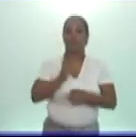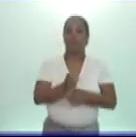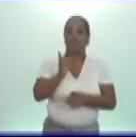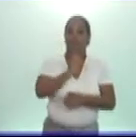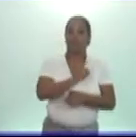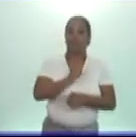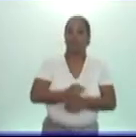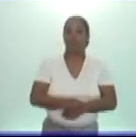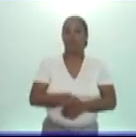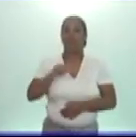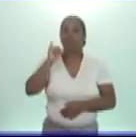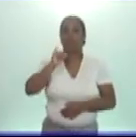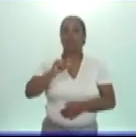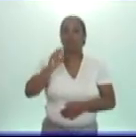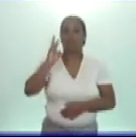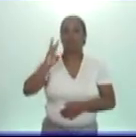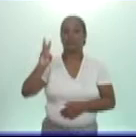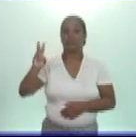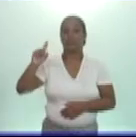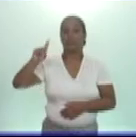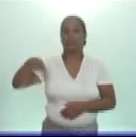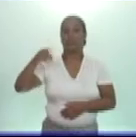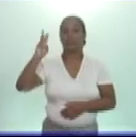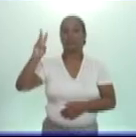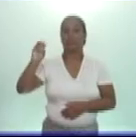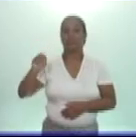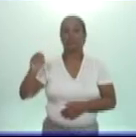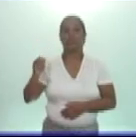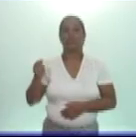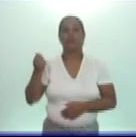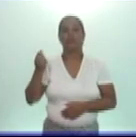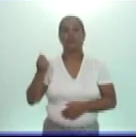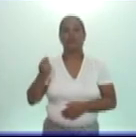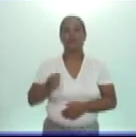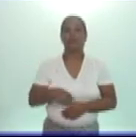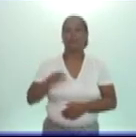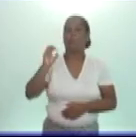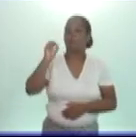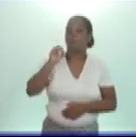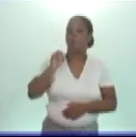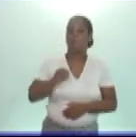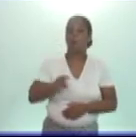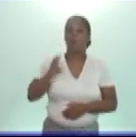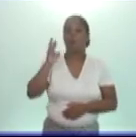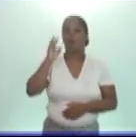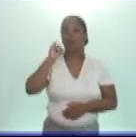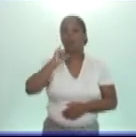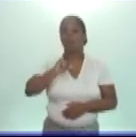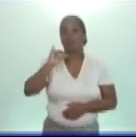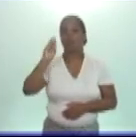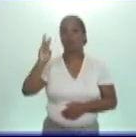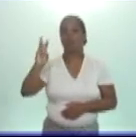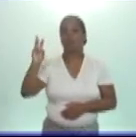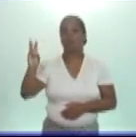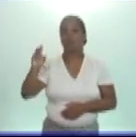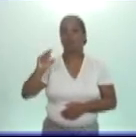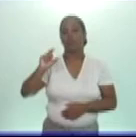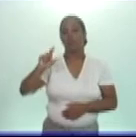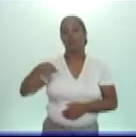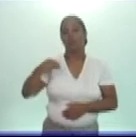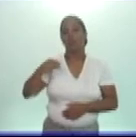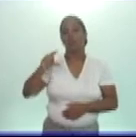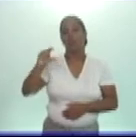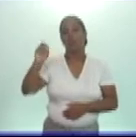así, 633,30 pesos, o puedo decir 633 pesos con 30 centavos